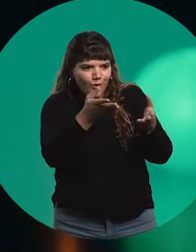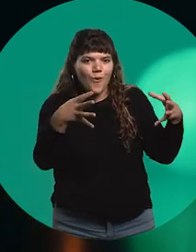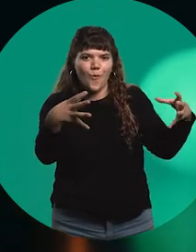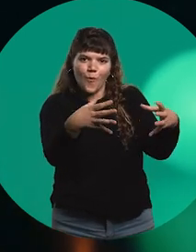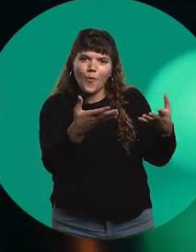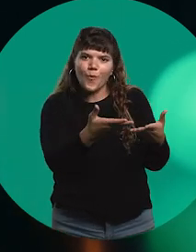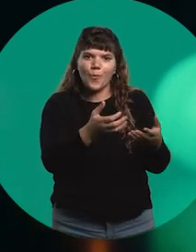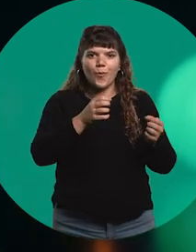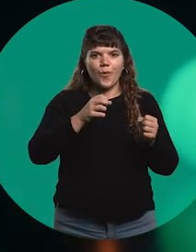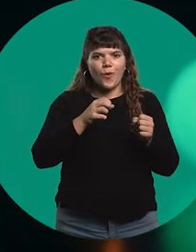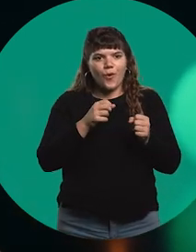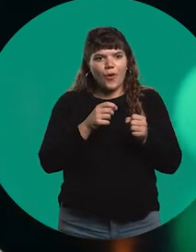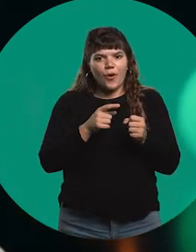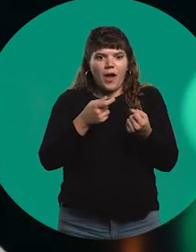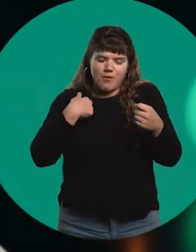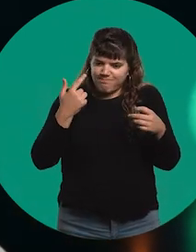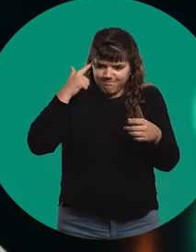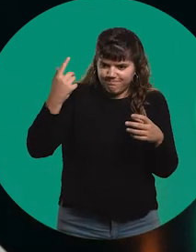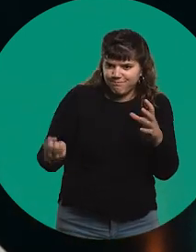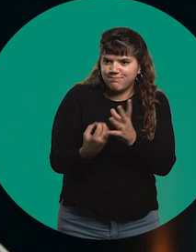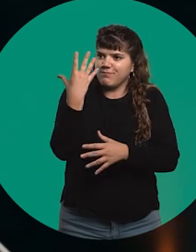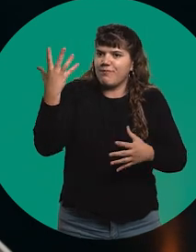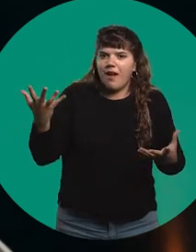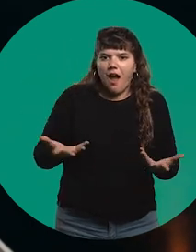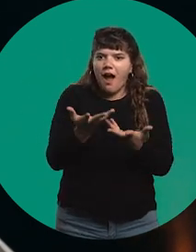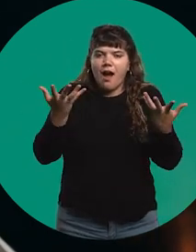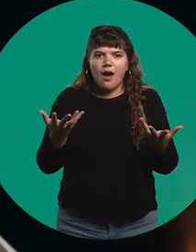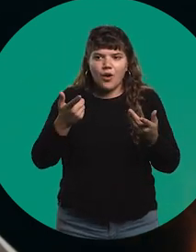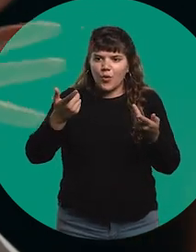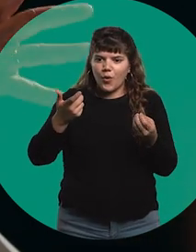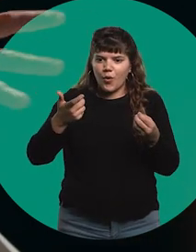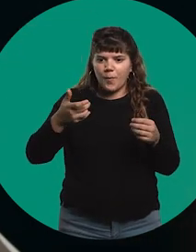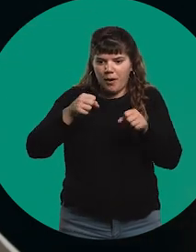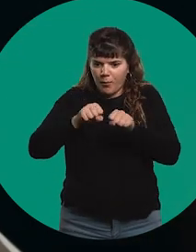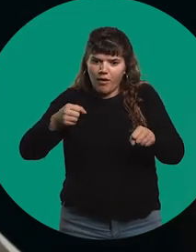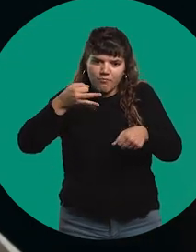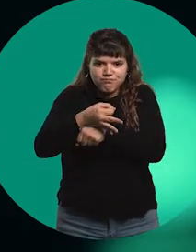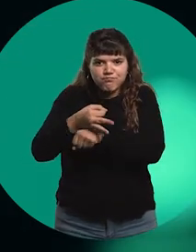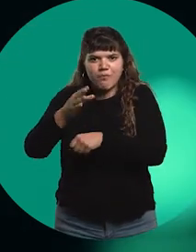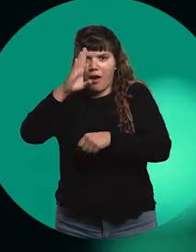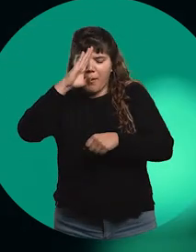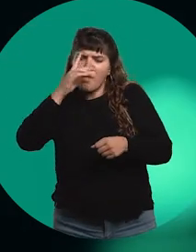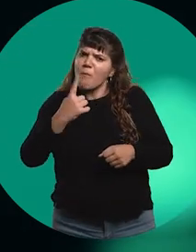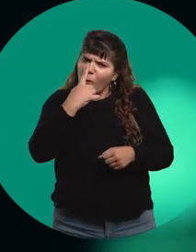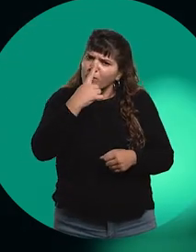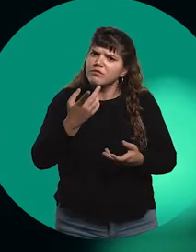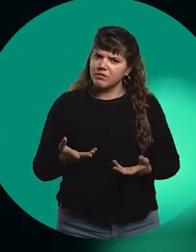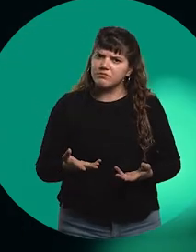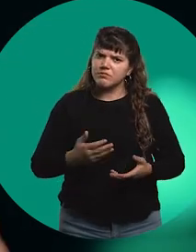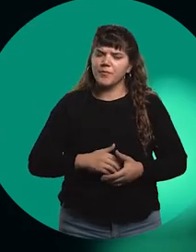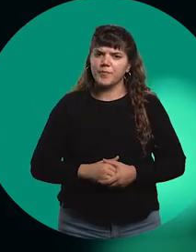particular, creamos un clima, ¿verdad?, una atmósfera, un escenario para el aprendizaje bien interesante.